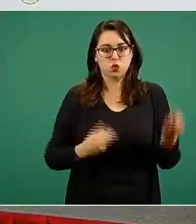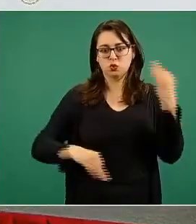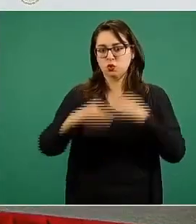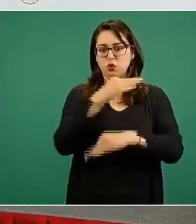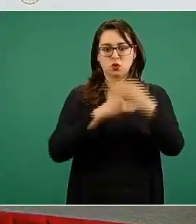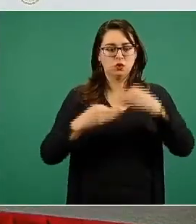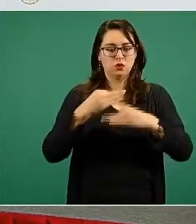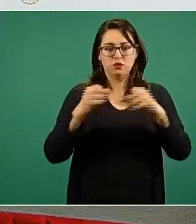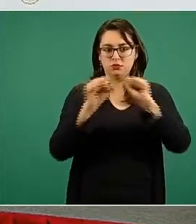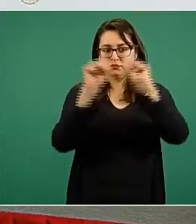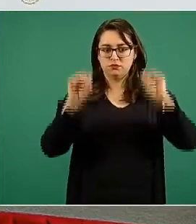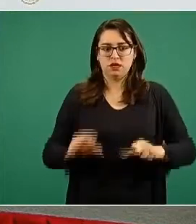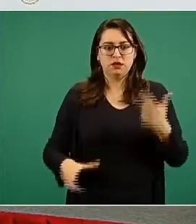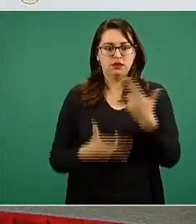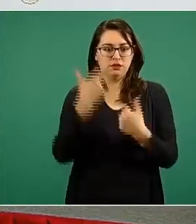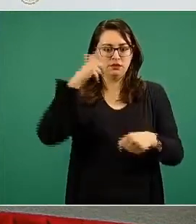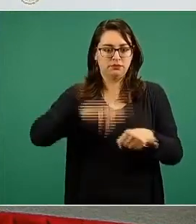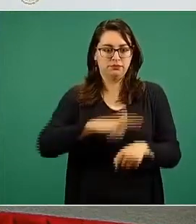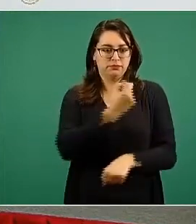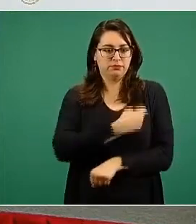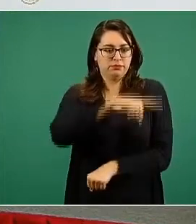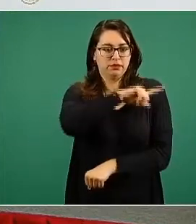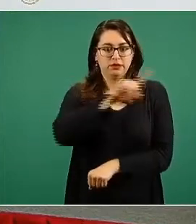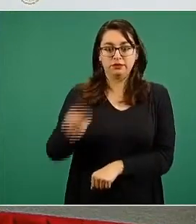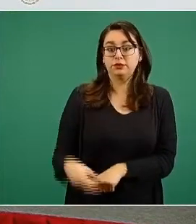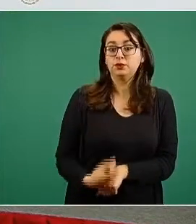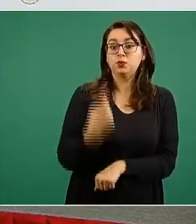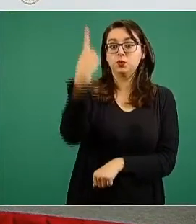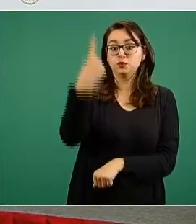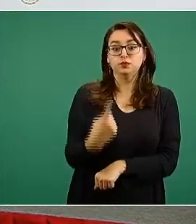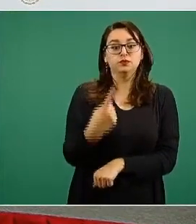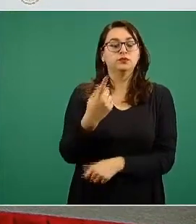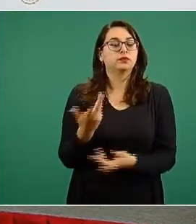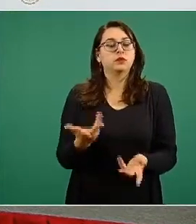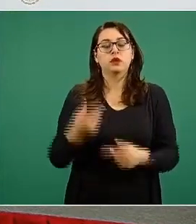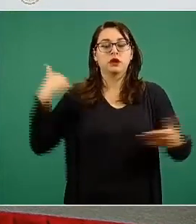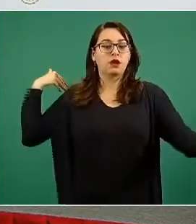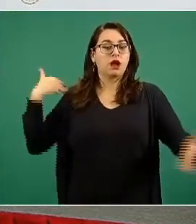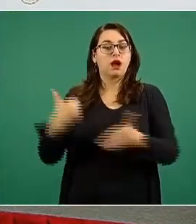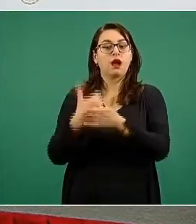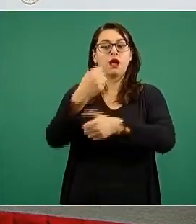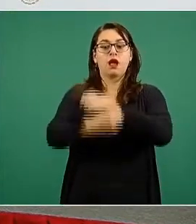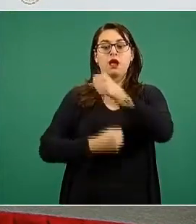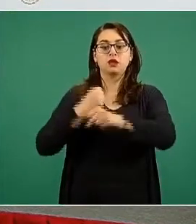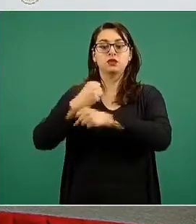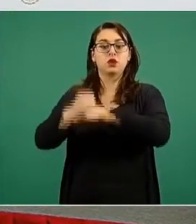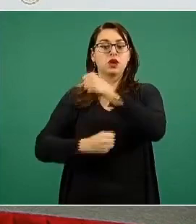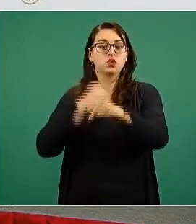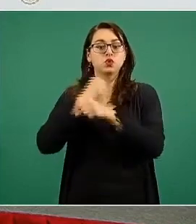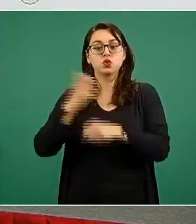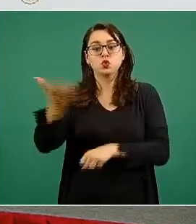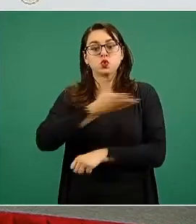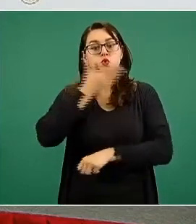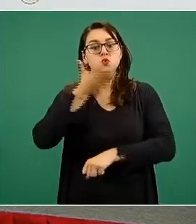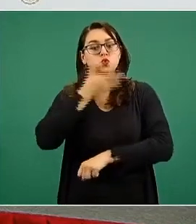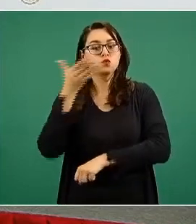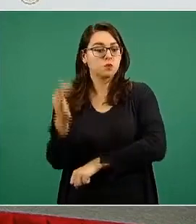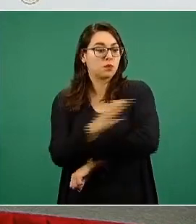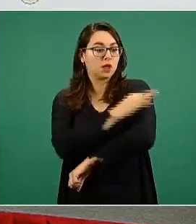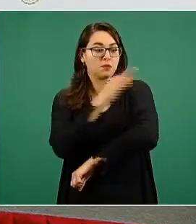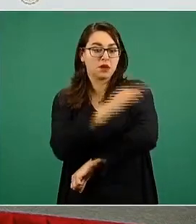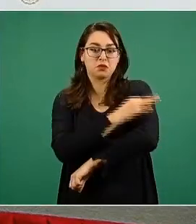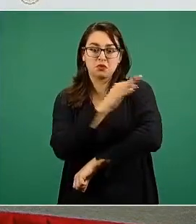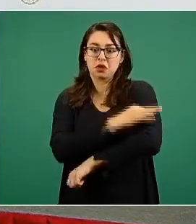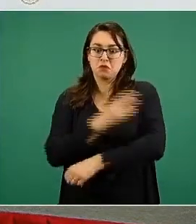nacional de salud. El programa de vacunación universal ha tenido muchos éxitos a lo largo de